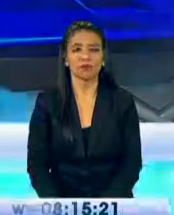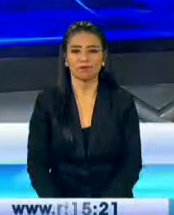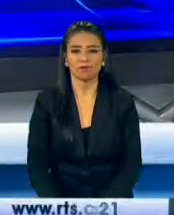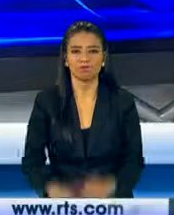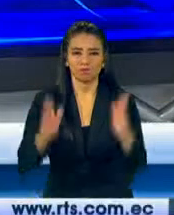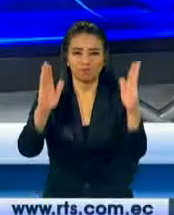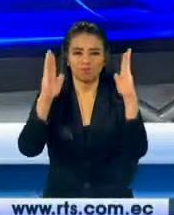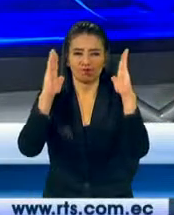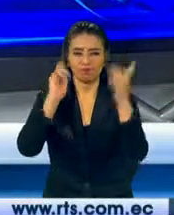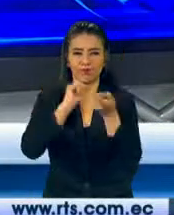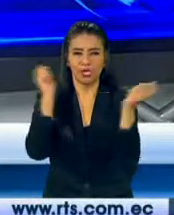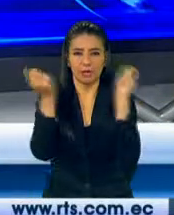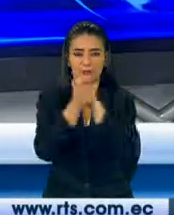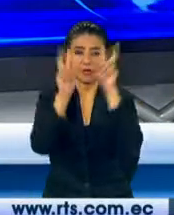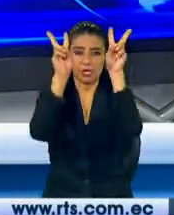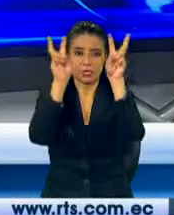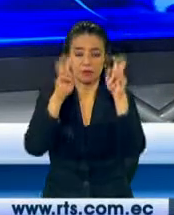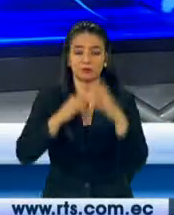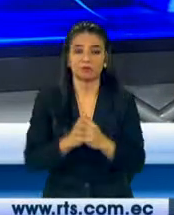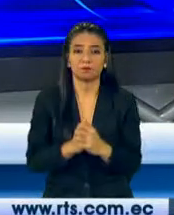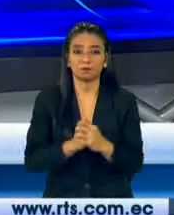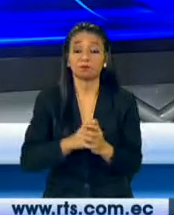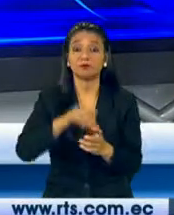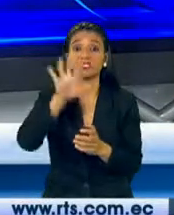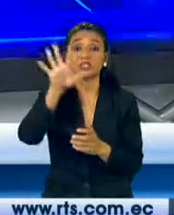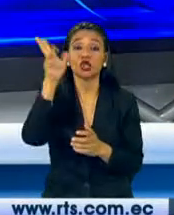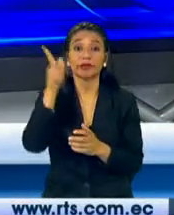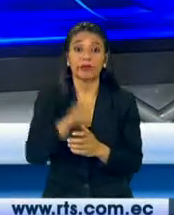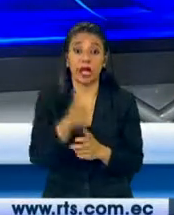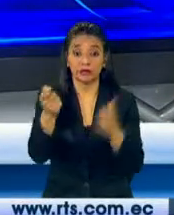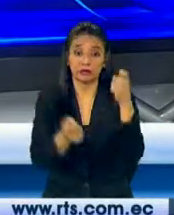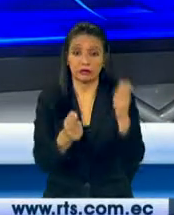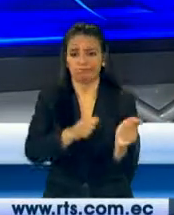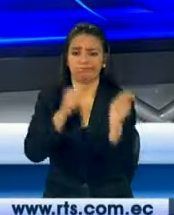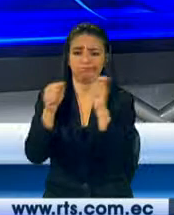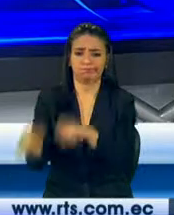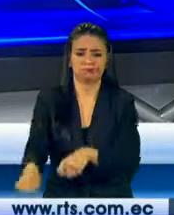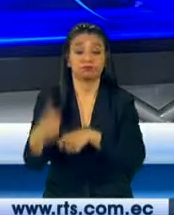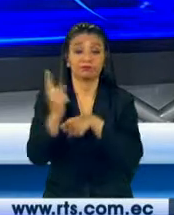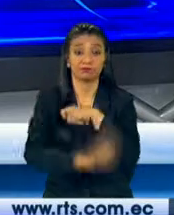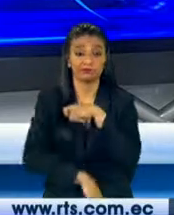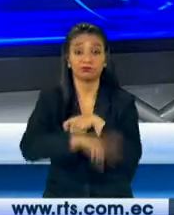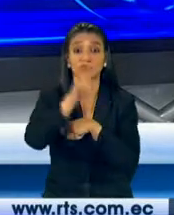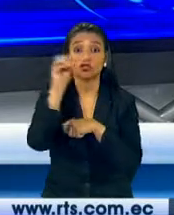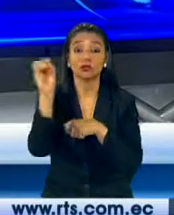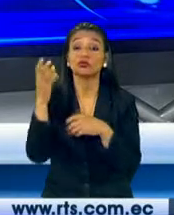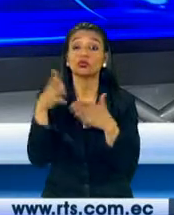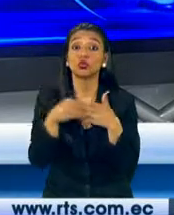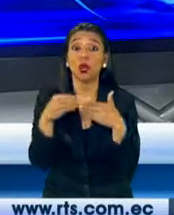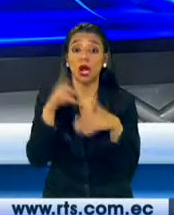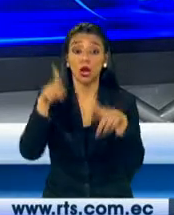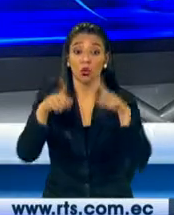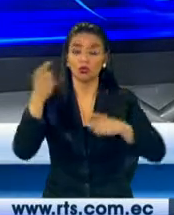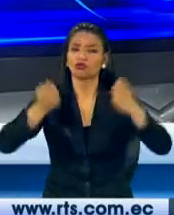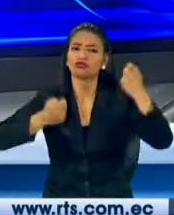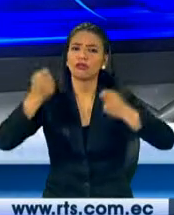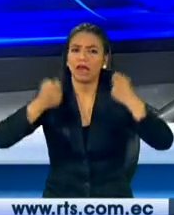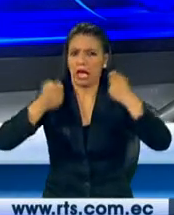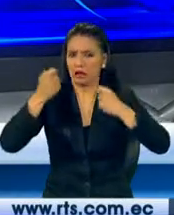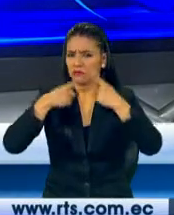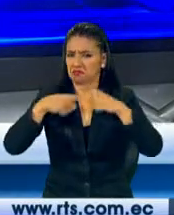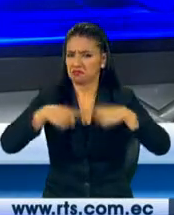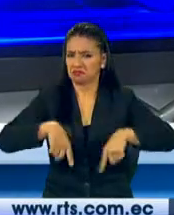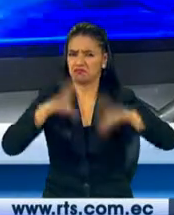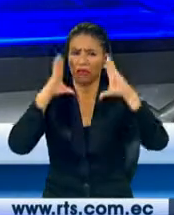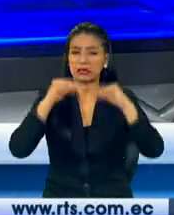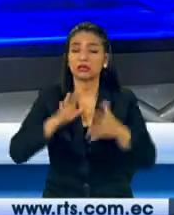atención, amigos, cambiamos de tema. Detención por 5 días del automotor y una multa de $200 podrían recibir los choferes de unidades de transporte